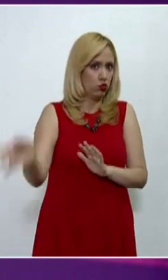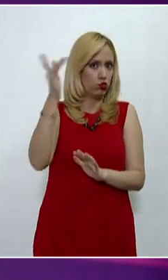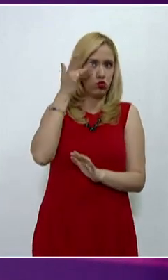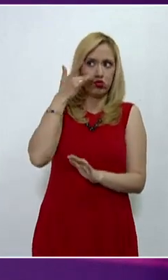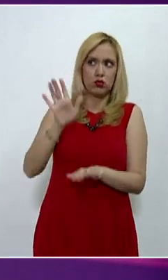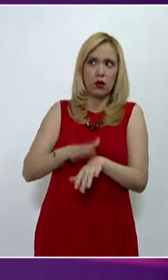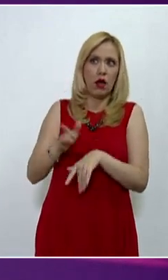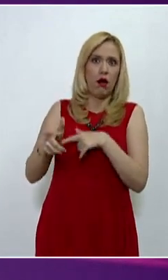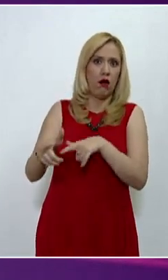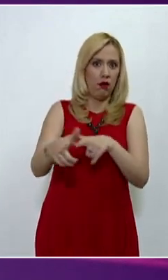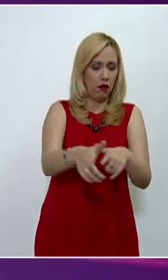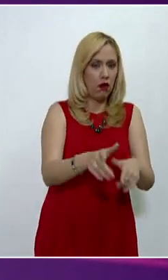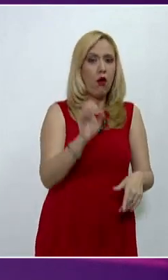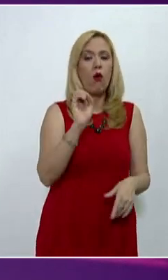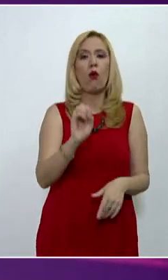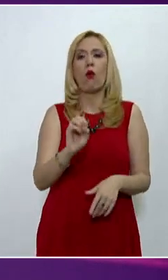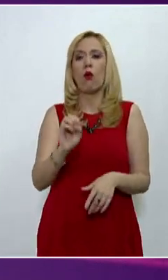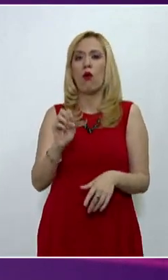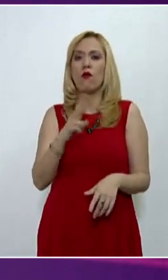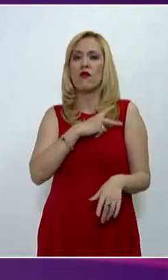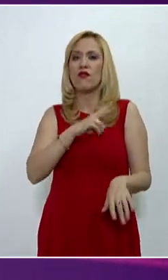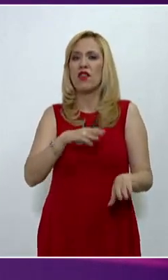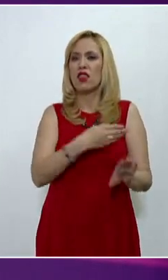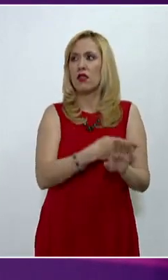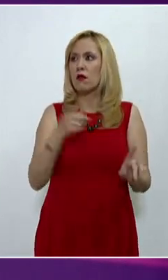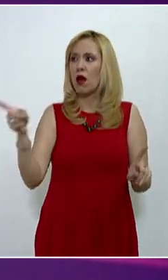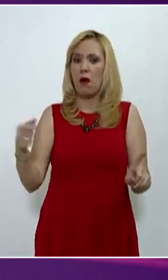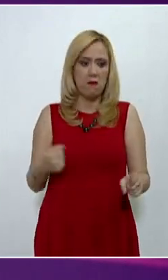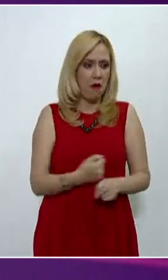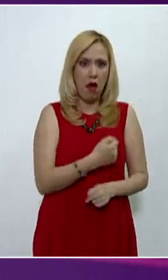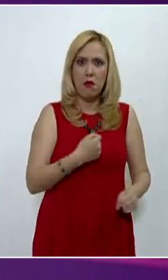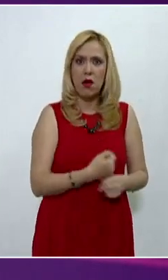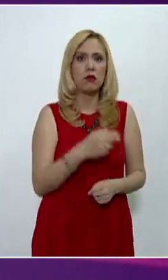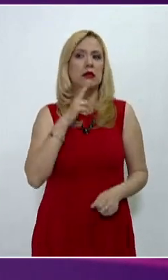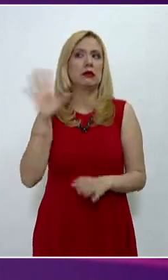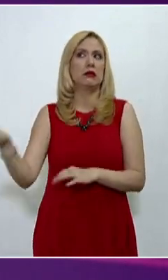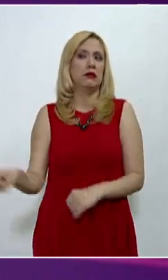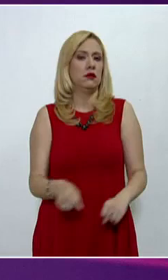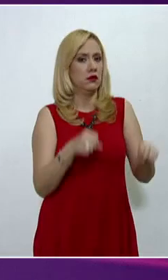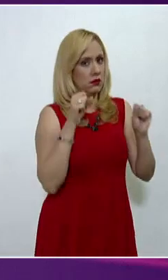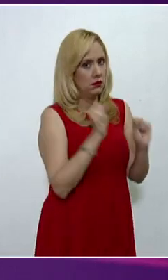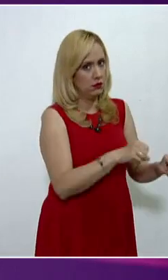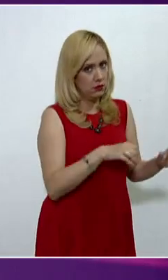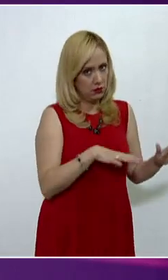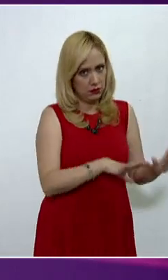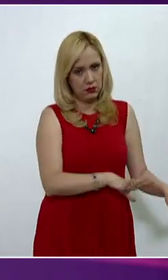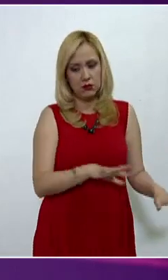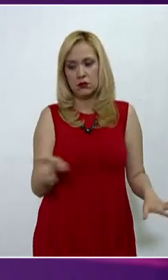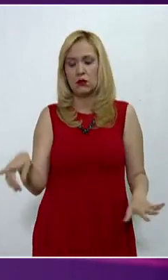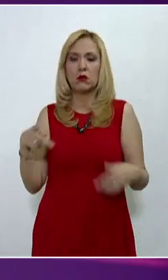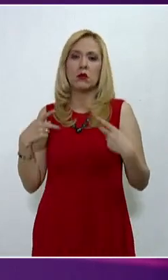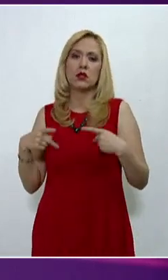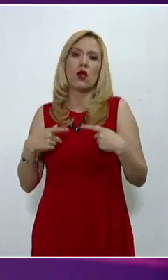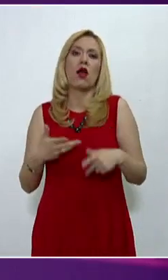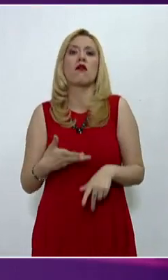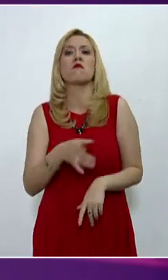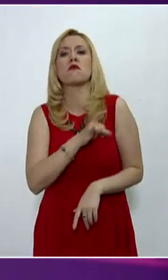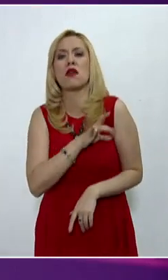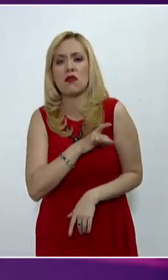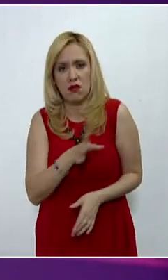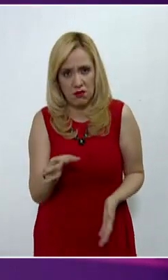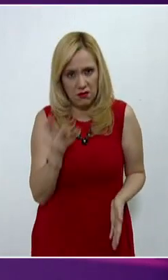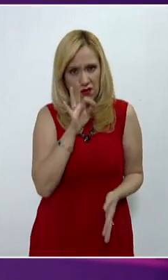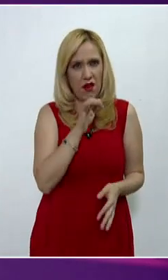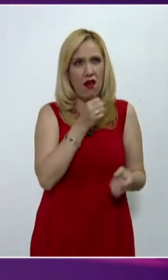tiene o no con la víctima. O sea, para eso existe toda esta unidad de medidas cautelares que en realidad están apenas fundándose en